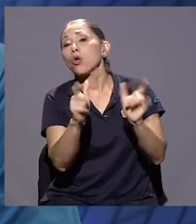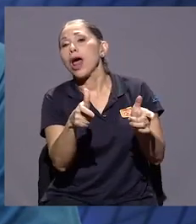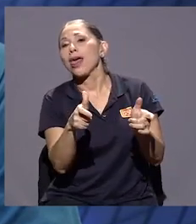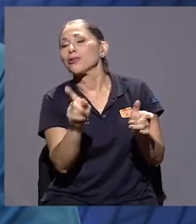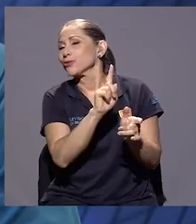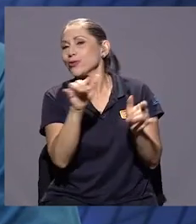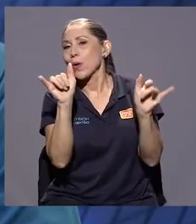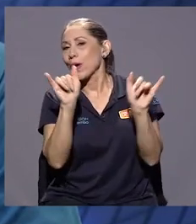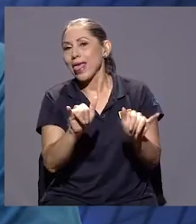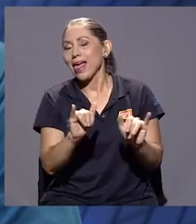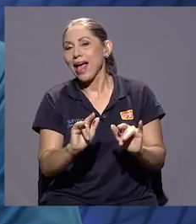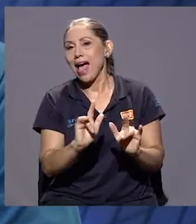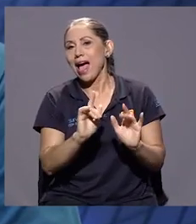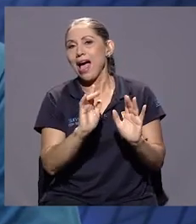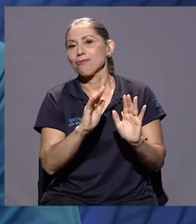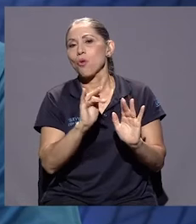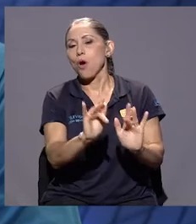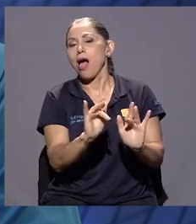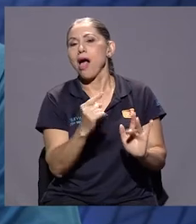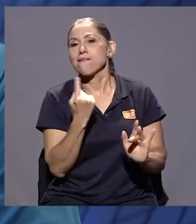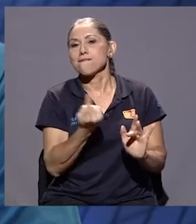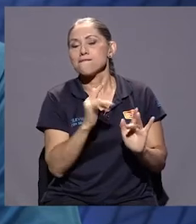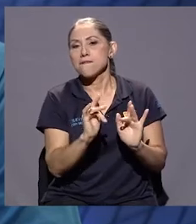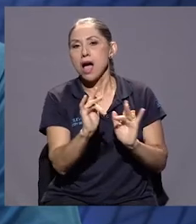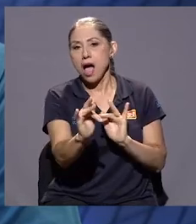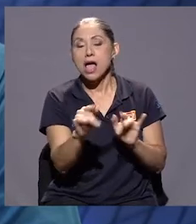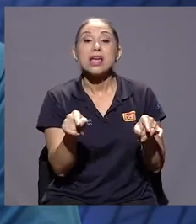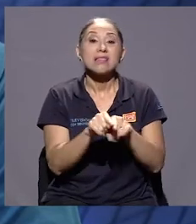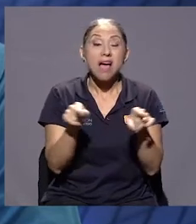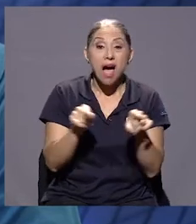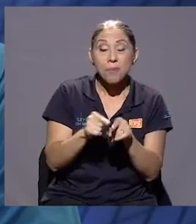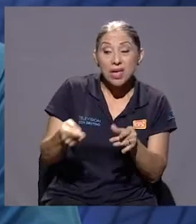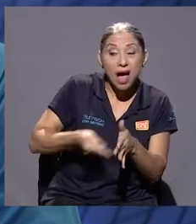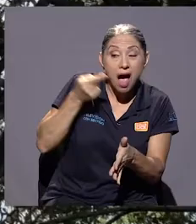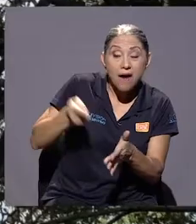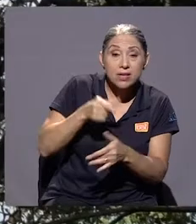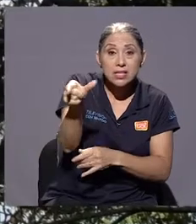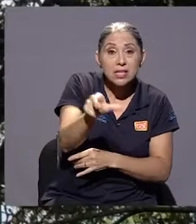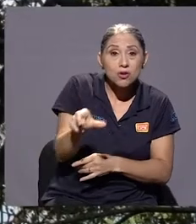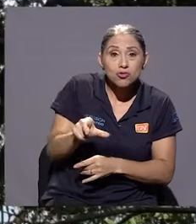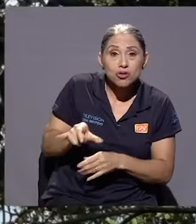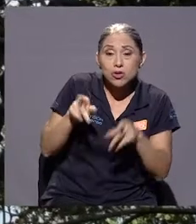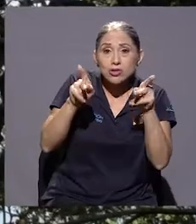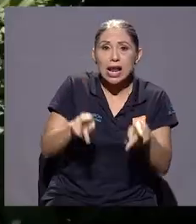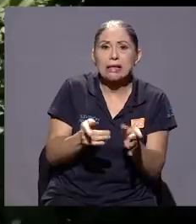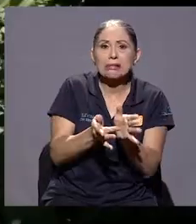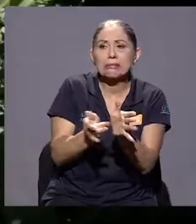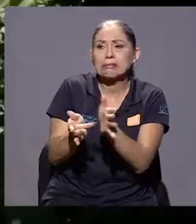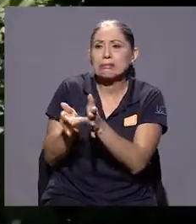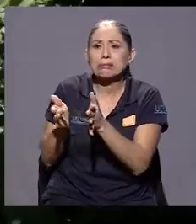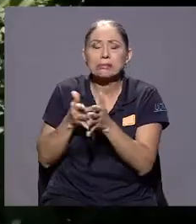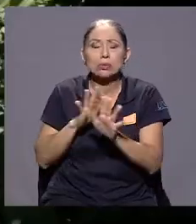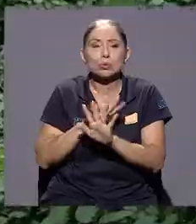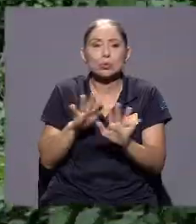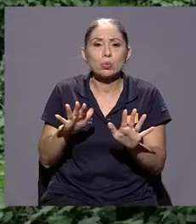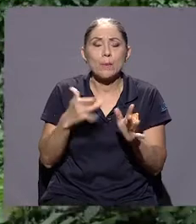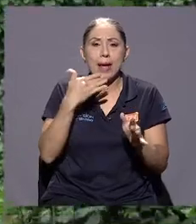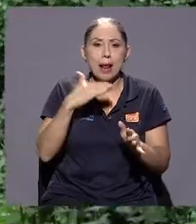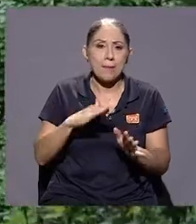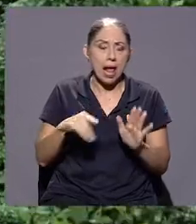y muchas casas para los ríos para mal entonces durante manera proyectos que